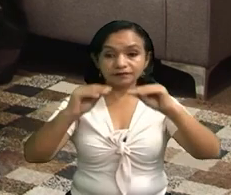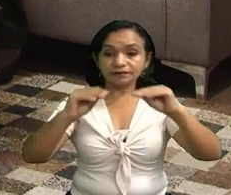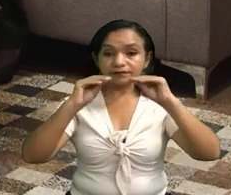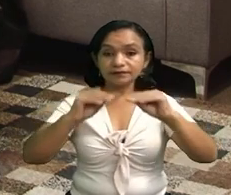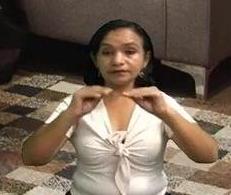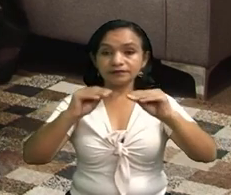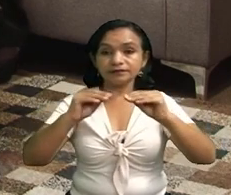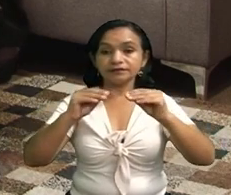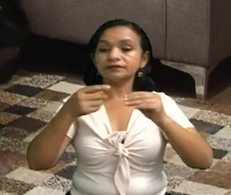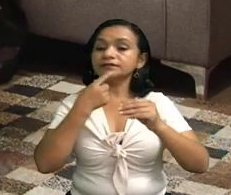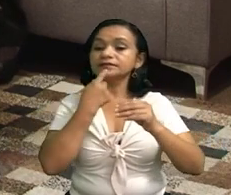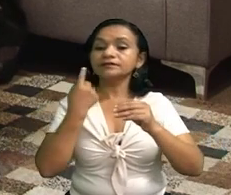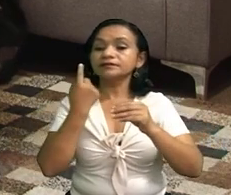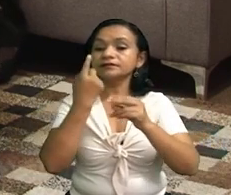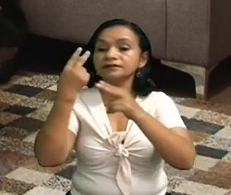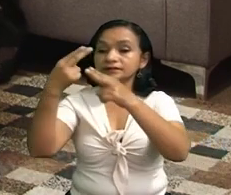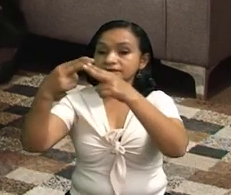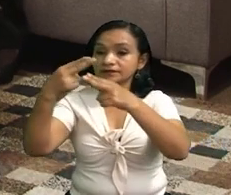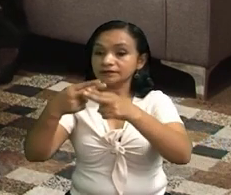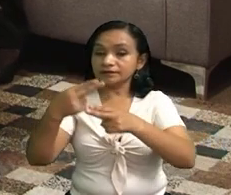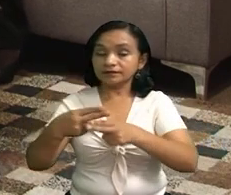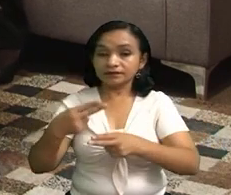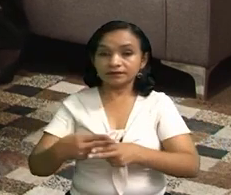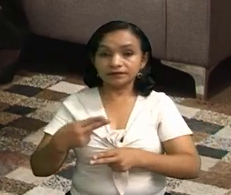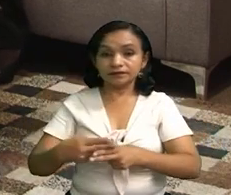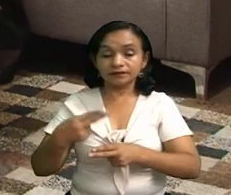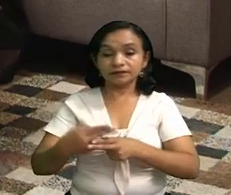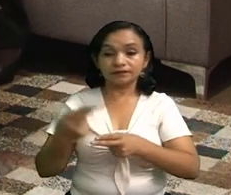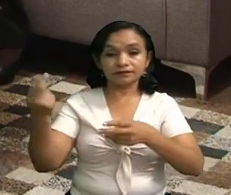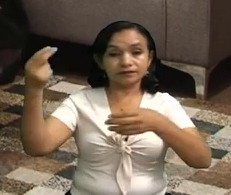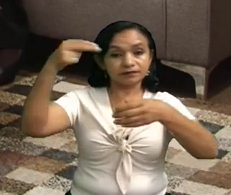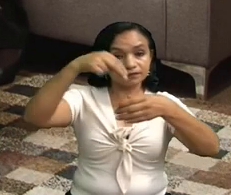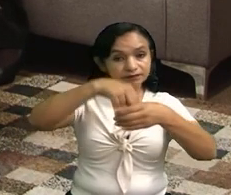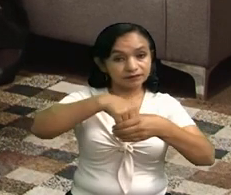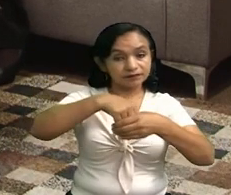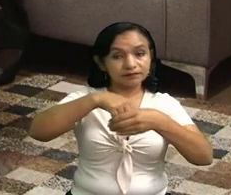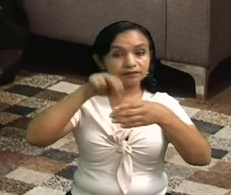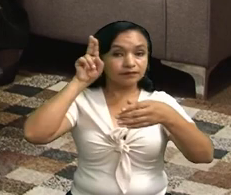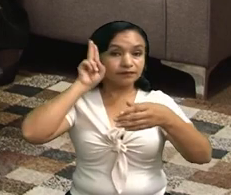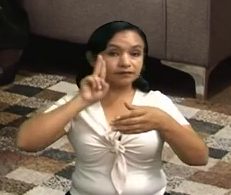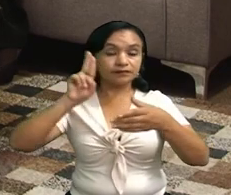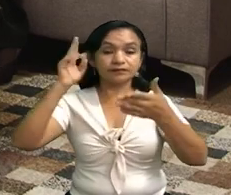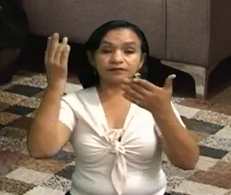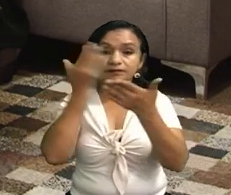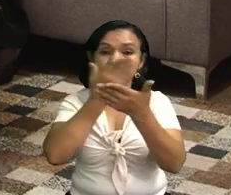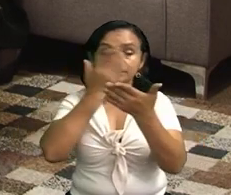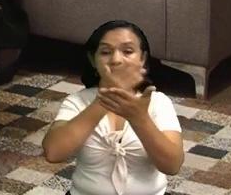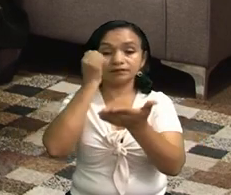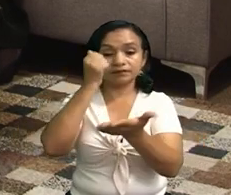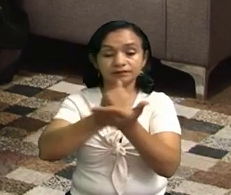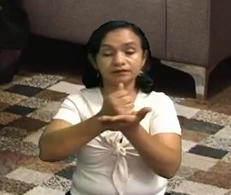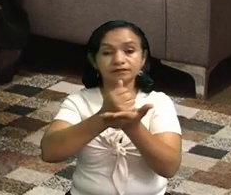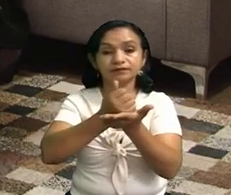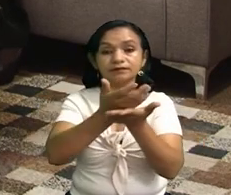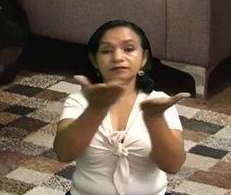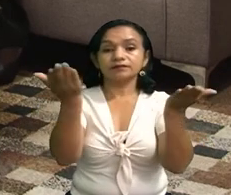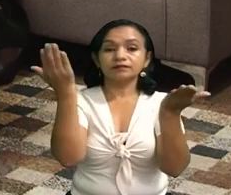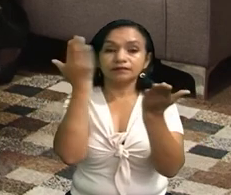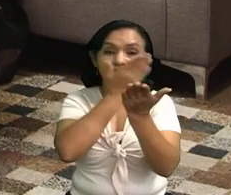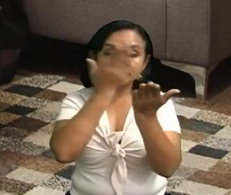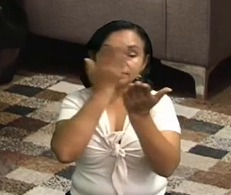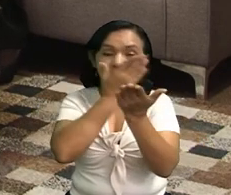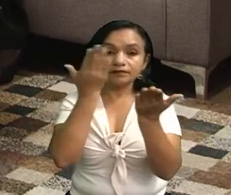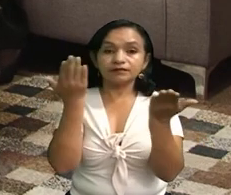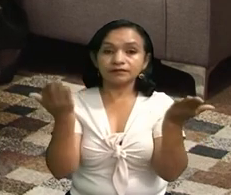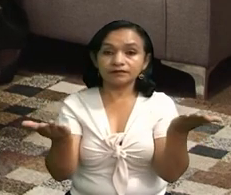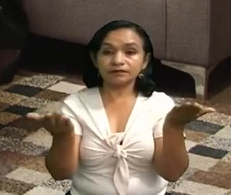Ellos nos van a decir a nosotros cuáles son los estudiantes que van a ingresar para gozar de ese programa de beca, a qué carreras van a